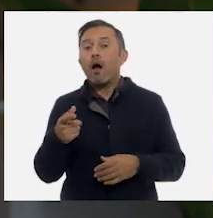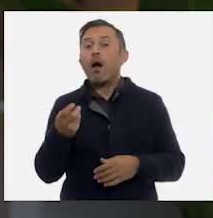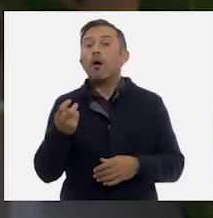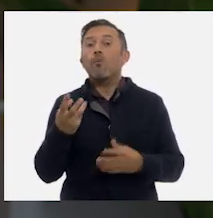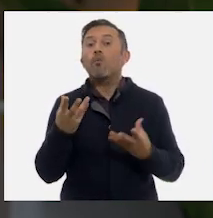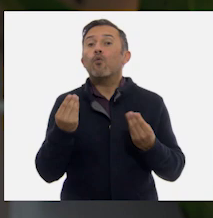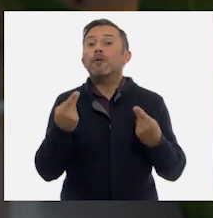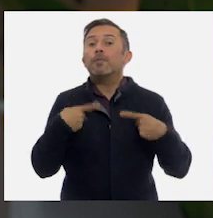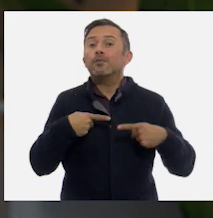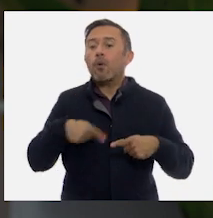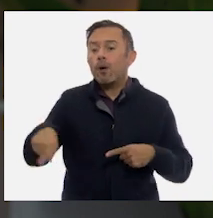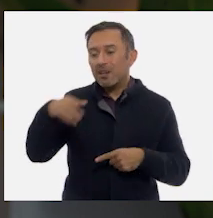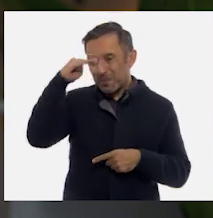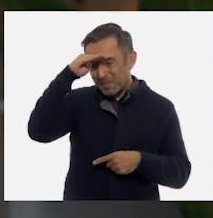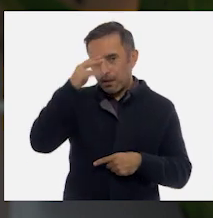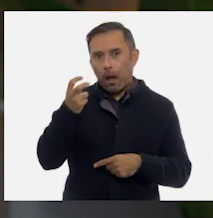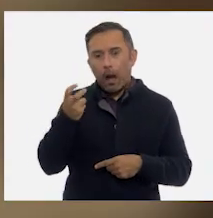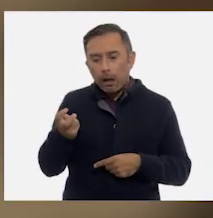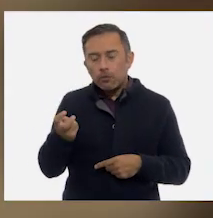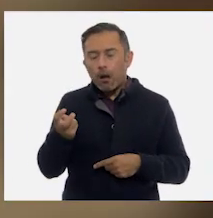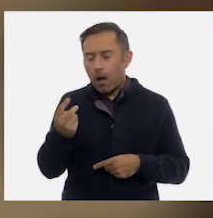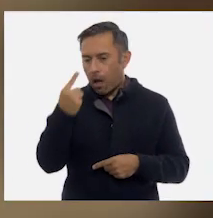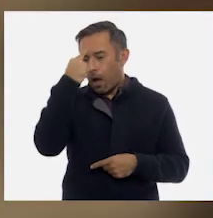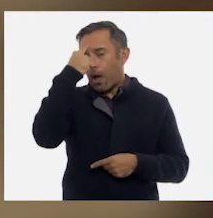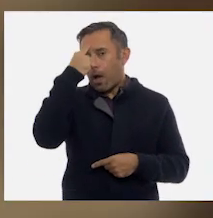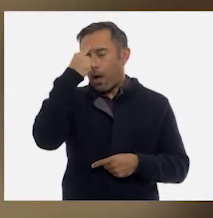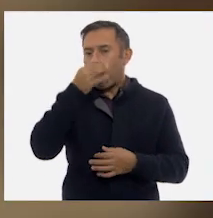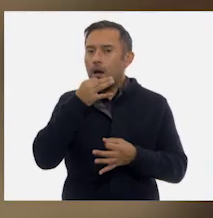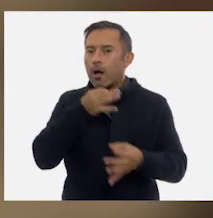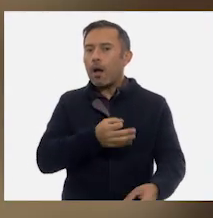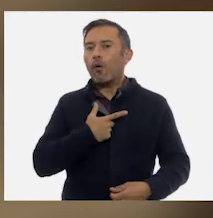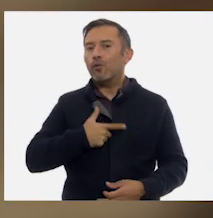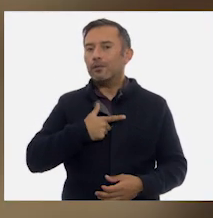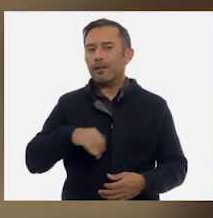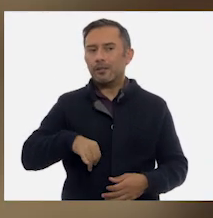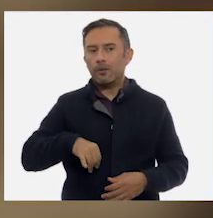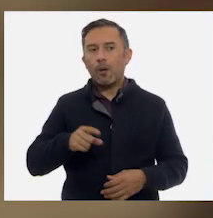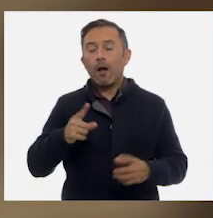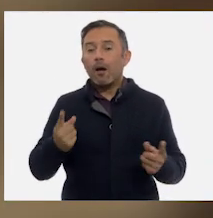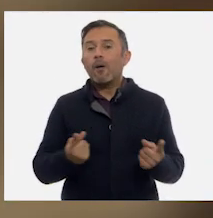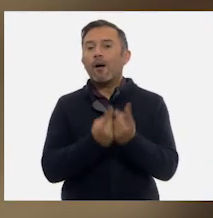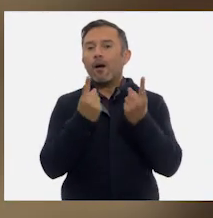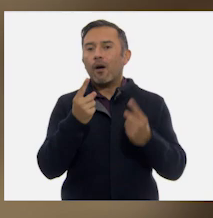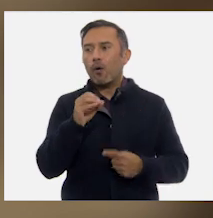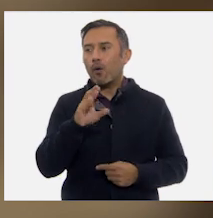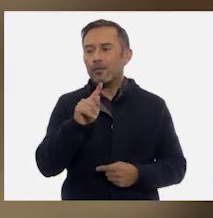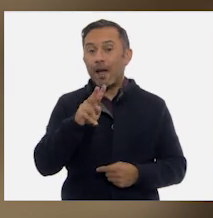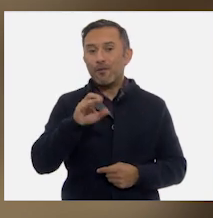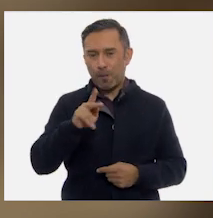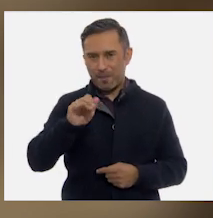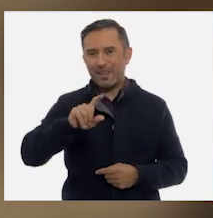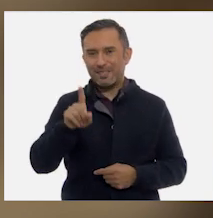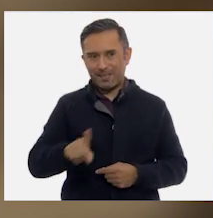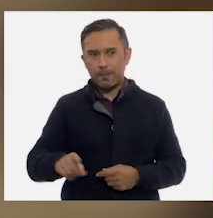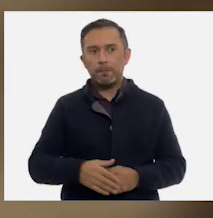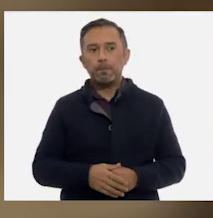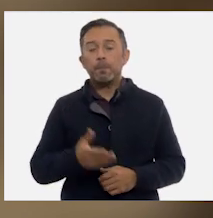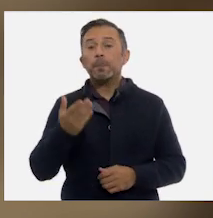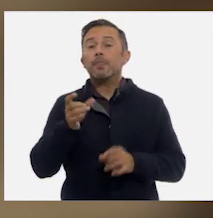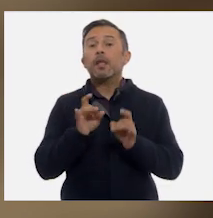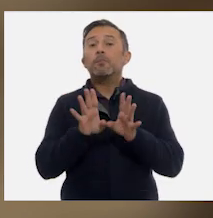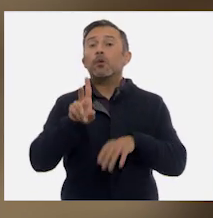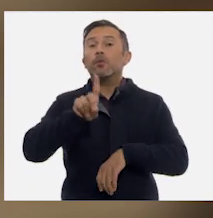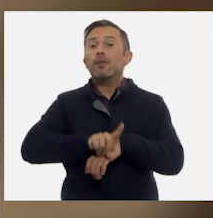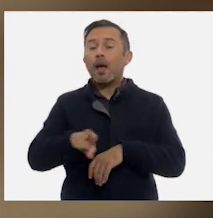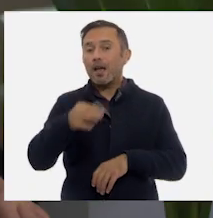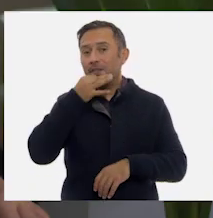foco principal de su interés. Y es que ahí conoce a Octavio Paz. Hubo una fiesta en casa de